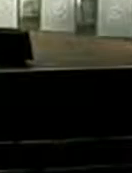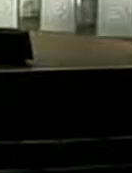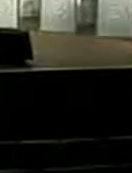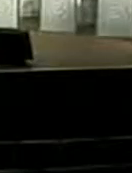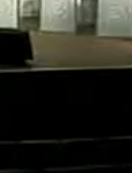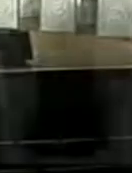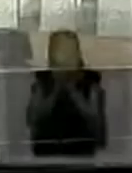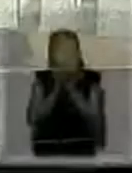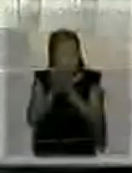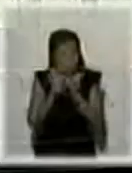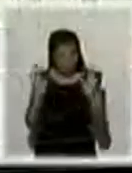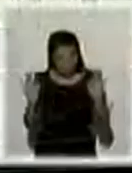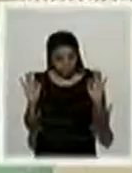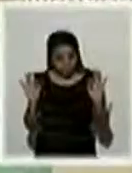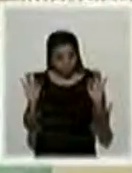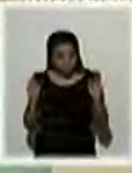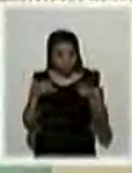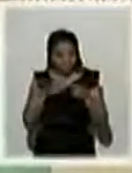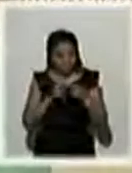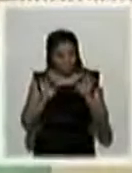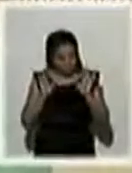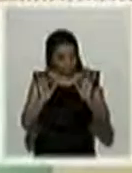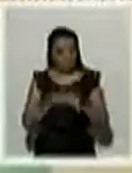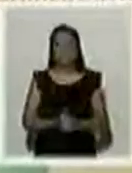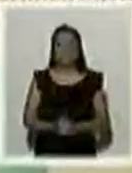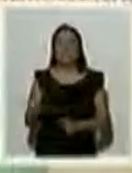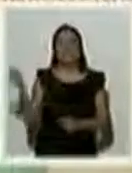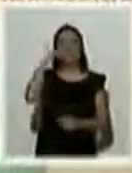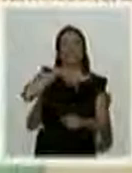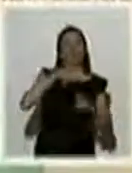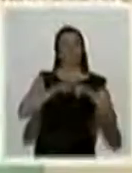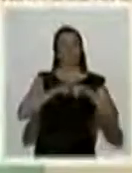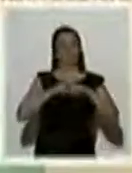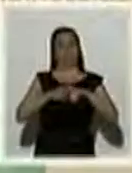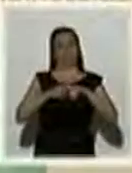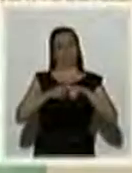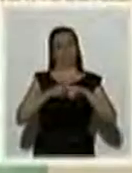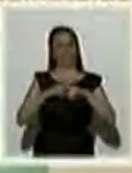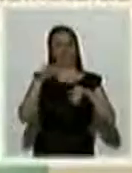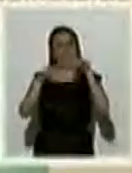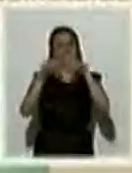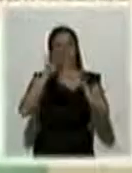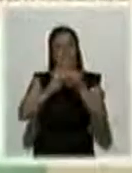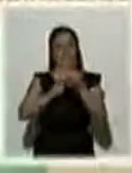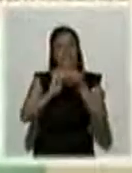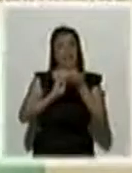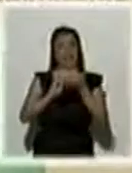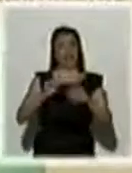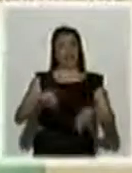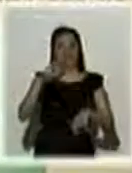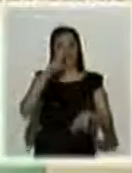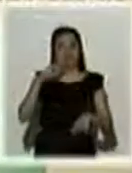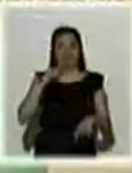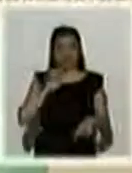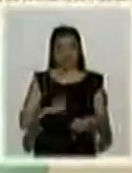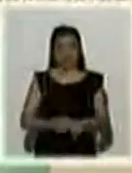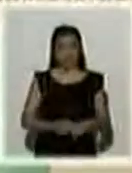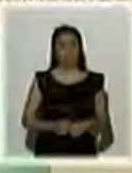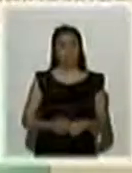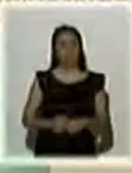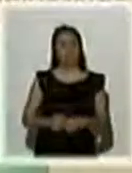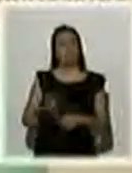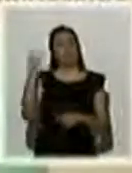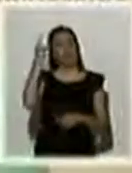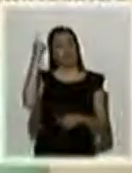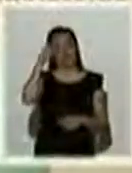Solucionado el inconveniente técnico, volvemos con este debate legislativas 2013 de la mano de la Universidad Nacional de Córdoba